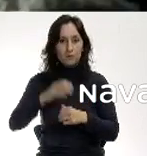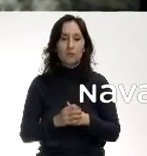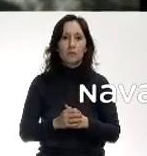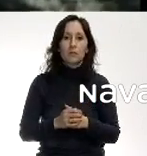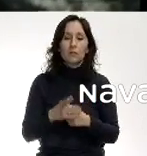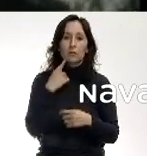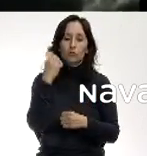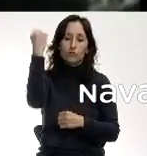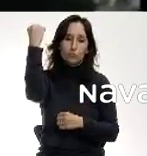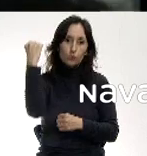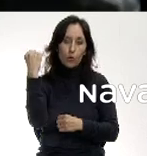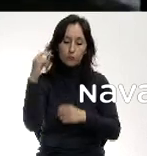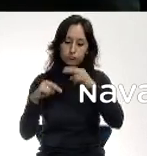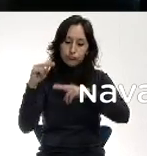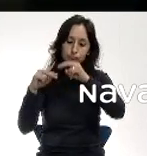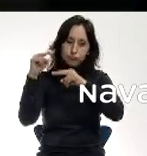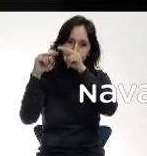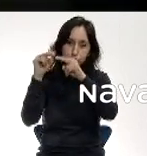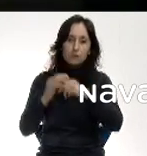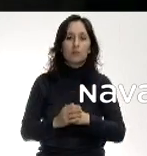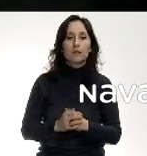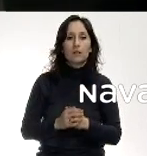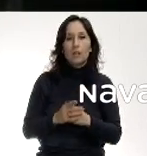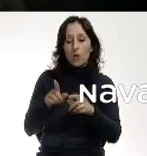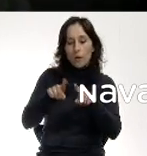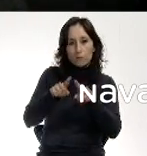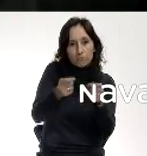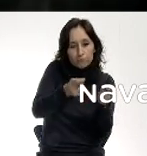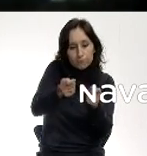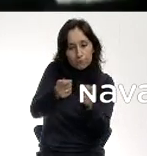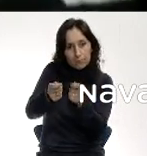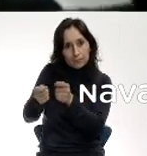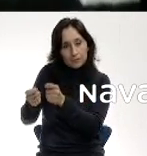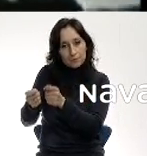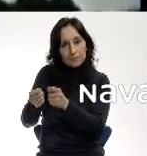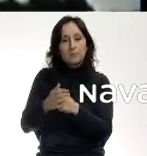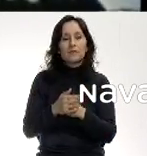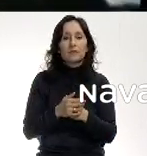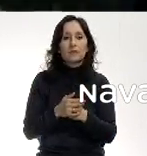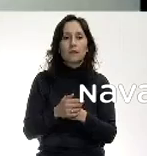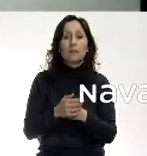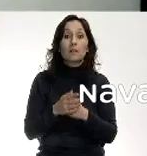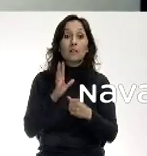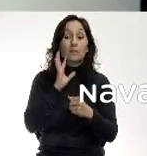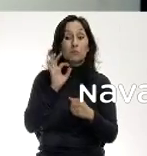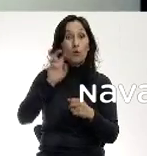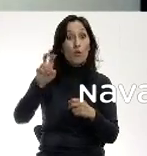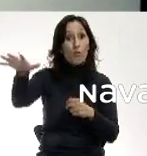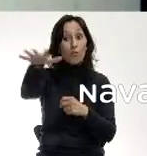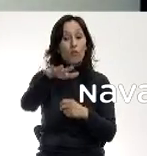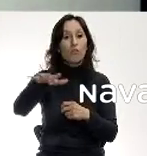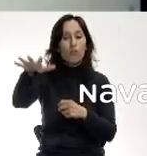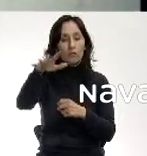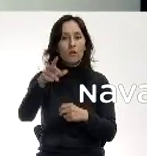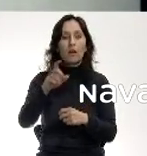una torre y sirve como punto de vigilancia junto con otros lugares también con la misma función para avisar a los